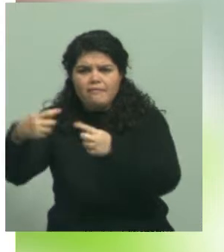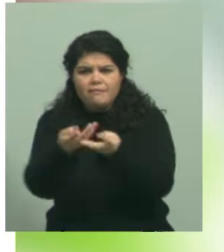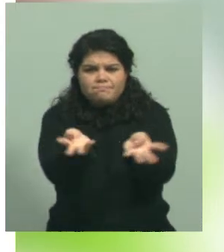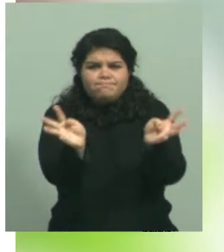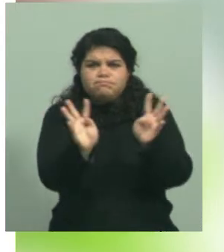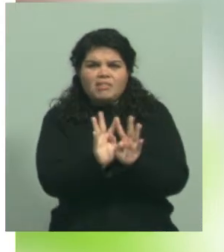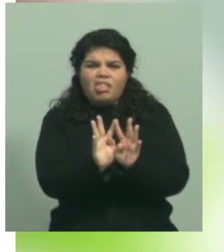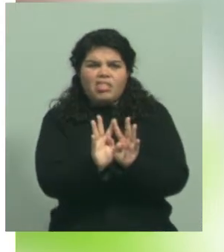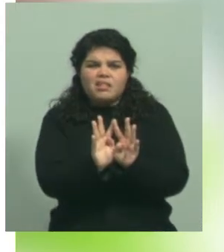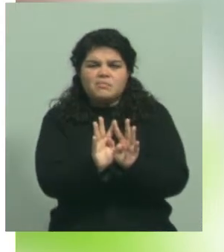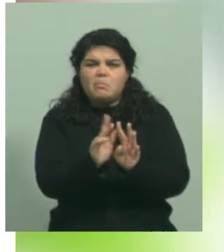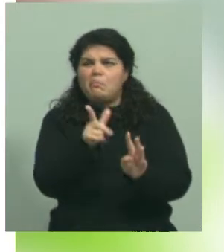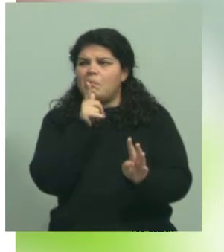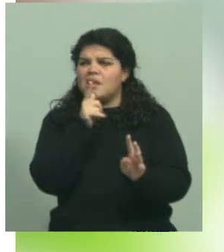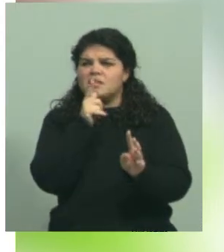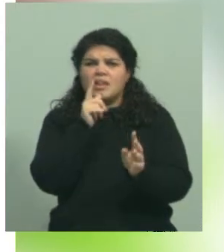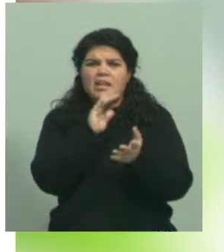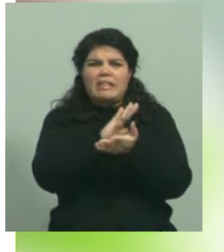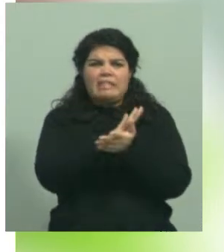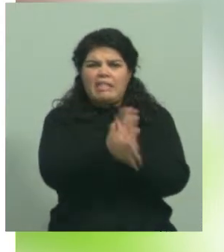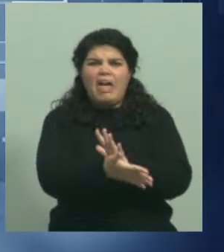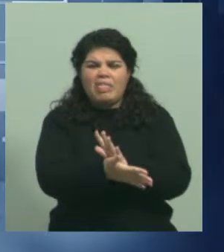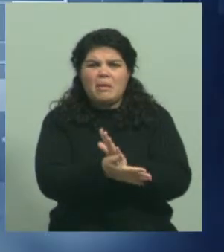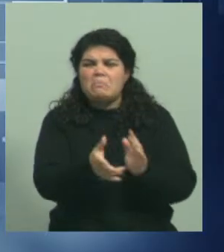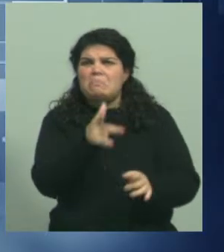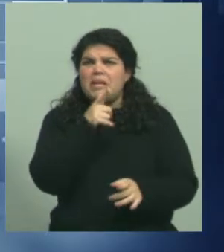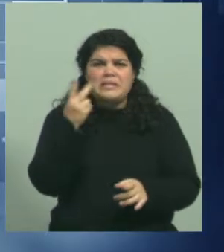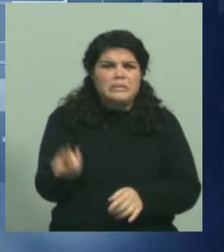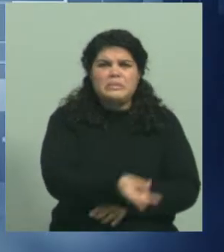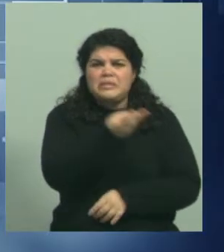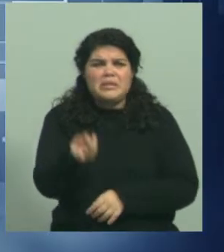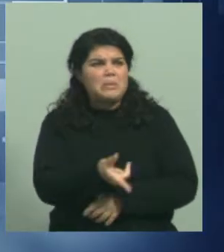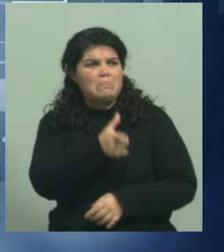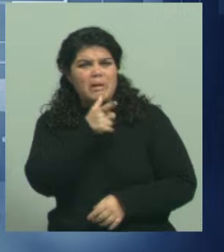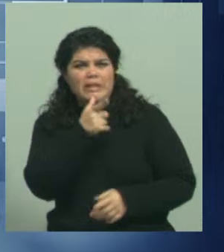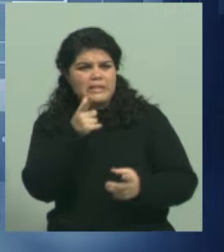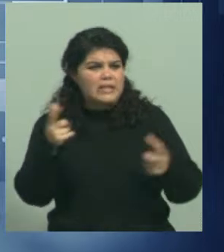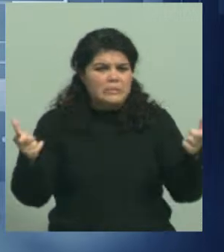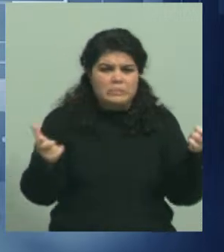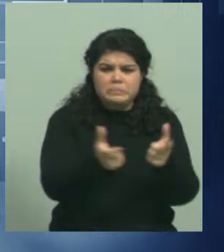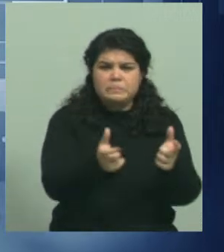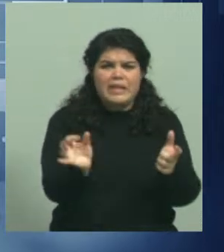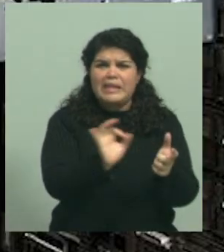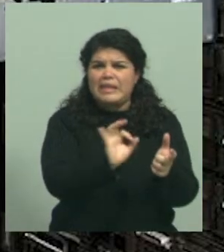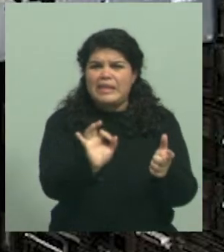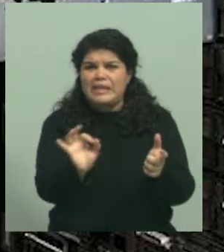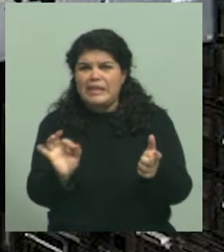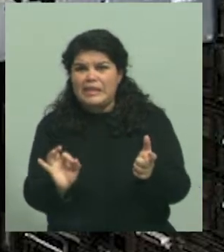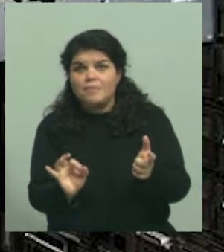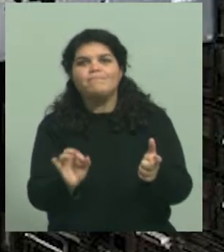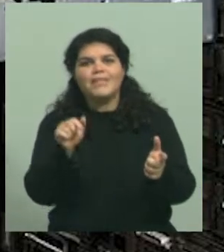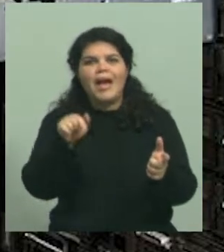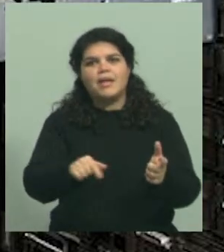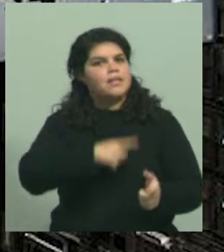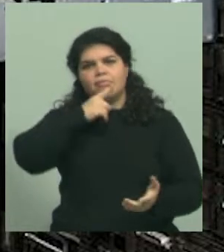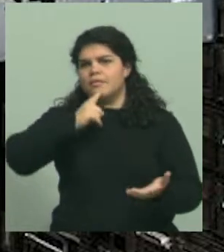Cada uno está por la suya, no nos juntamos, no hay un momento de presencia compartida. Entonces, por eso un poco el nombre,